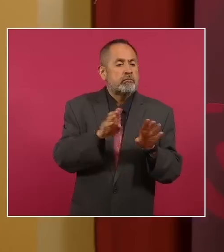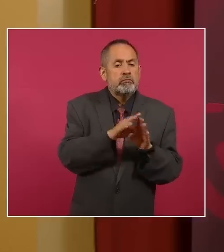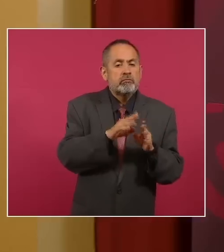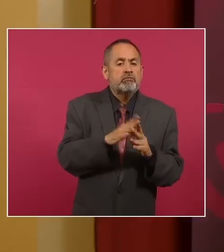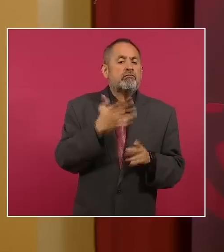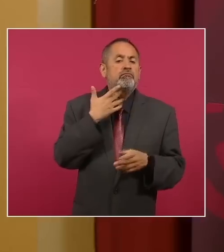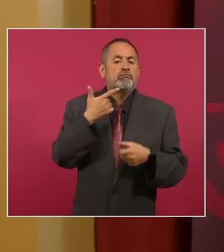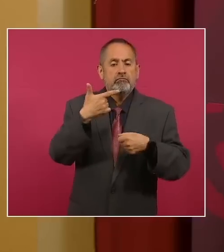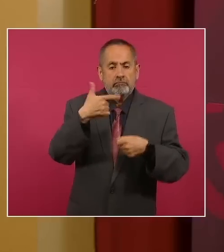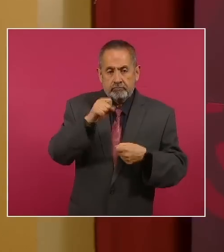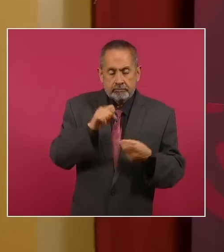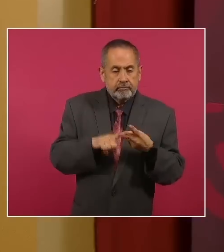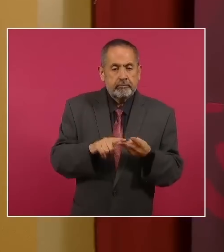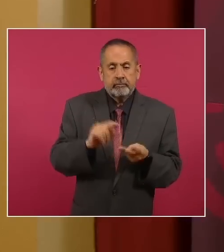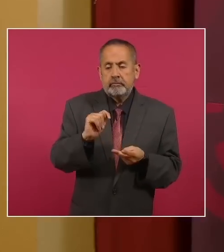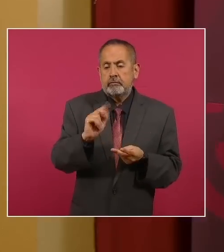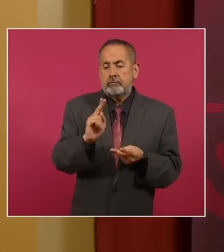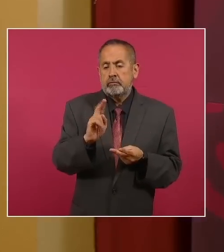gasolina, diésel y turbocina.